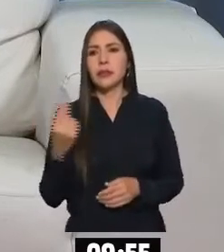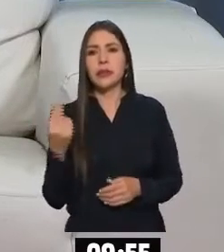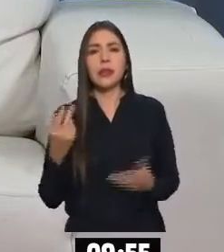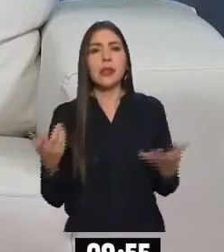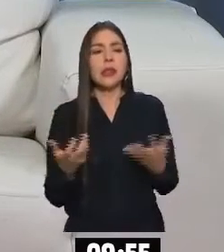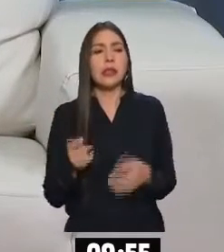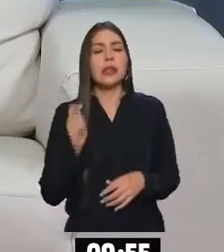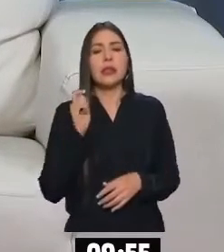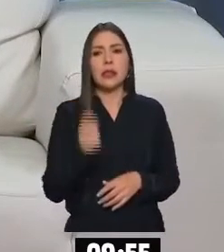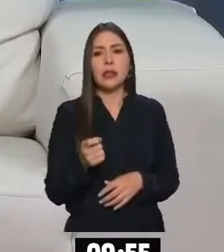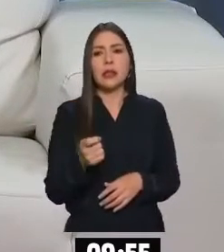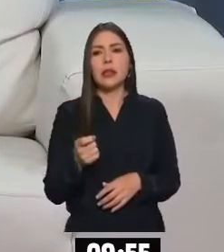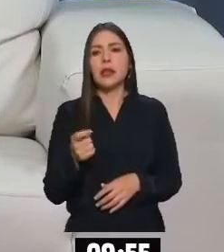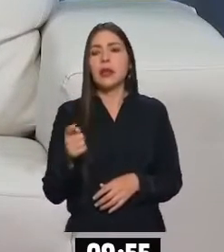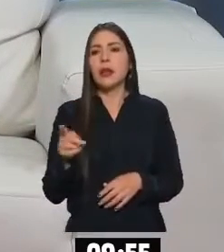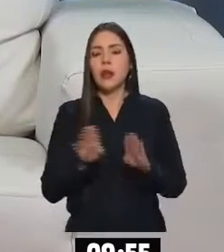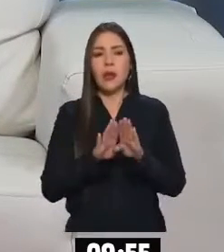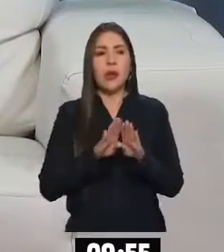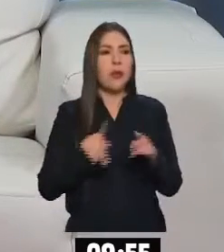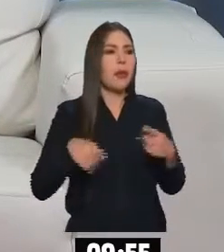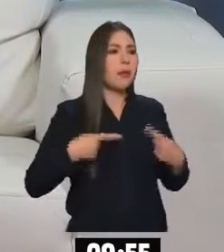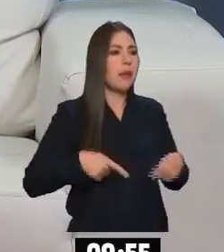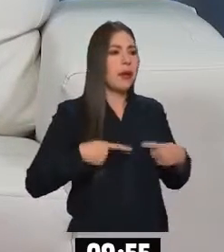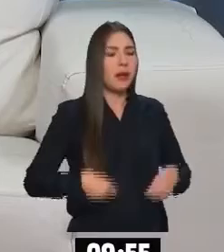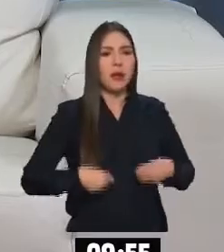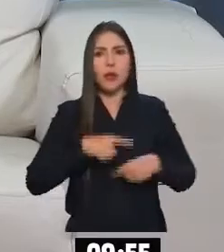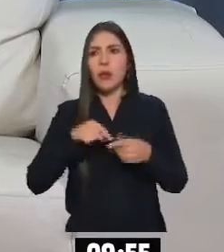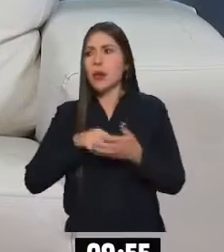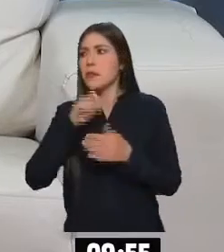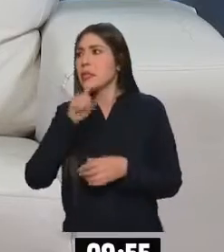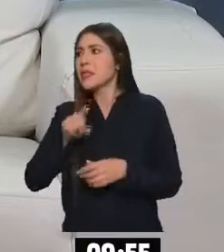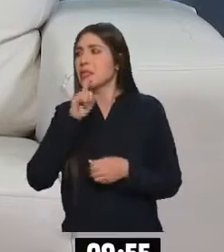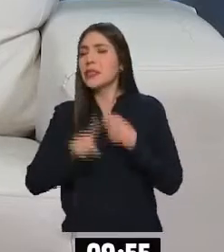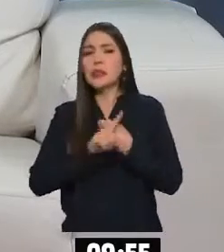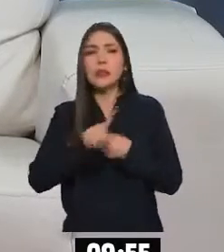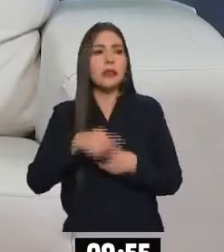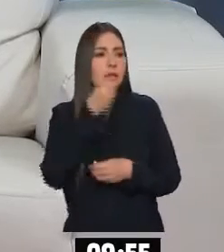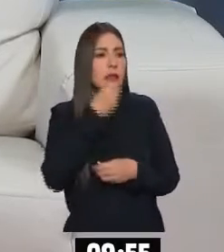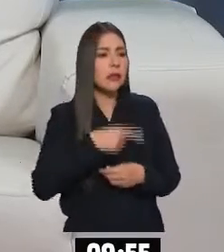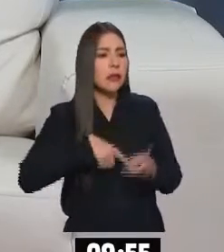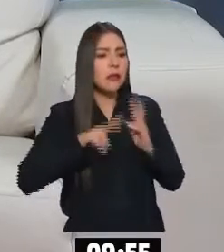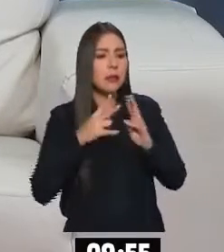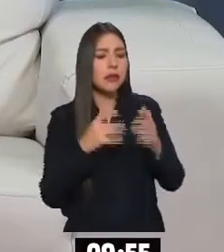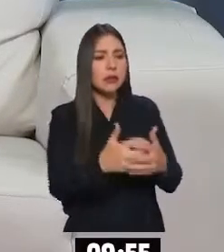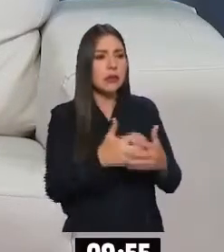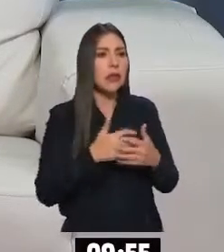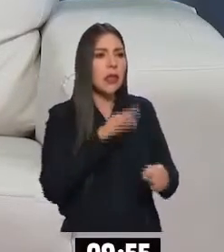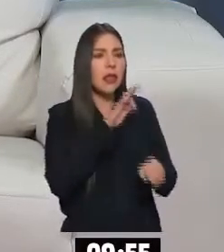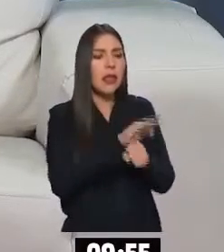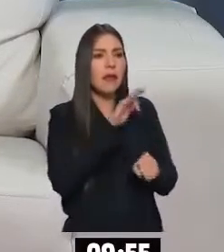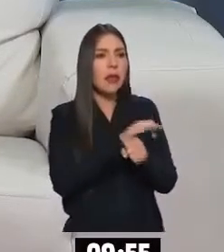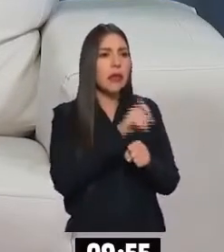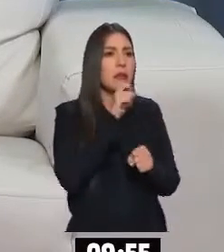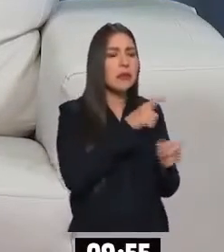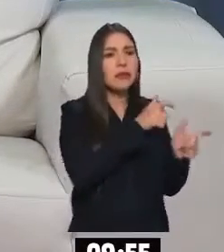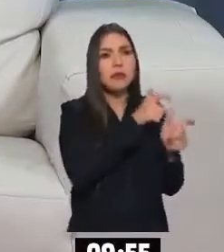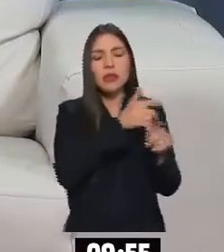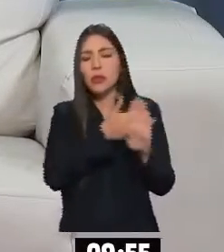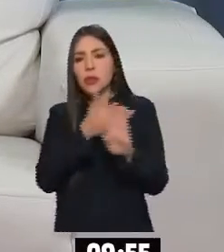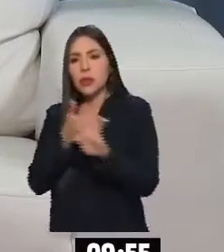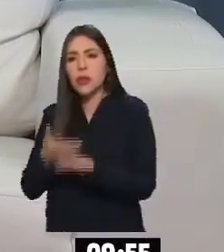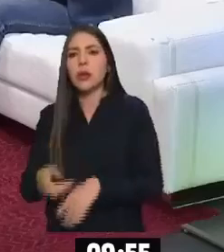desesperada es las autodefensas y las policías comunitarias, pero una acción ciudadana, consciente, que construye paz y Organizada.